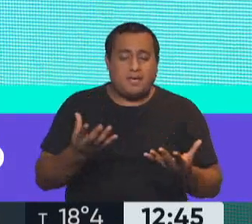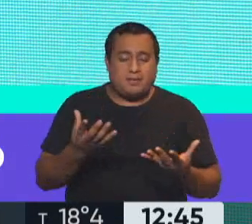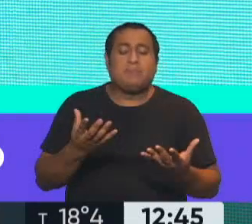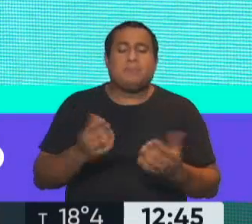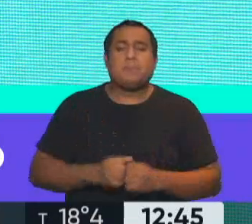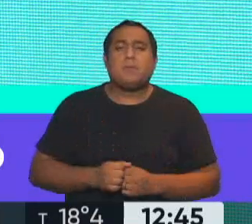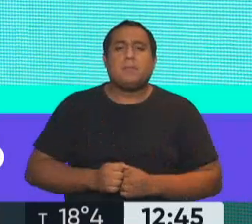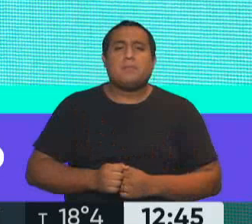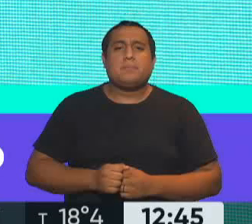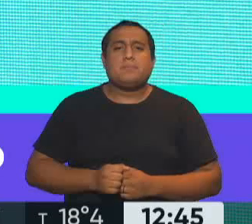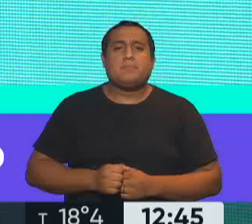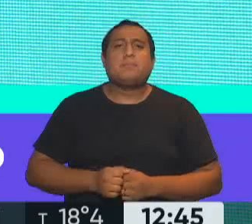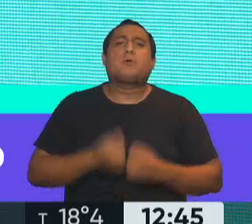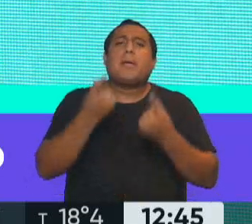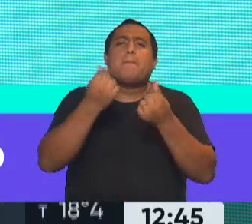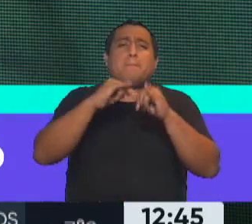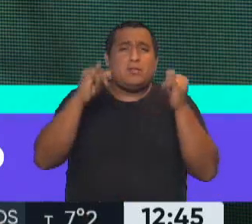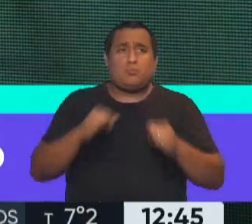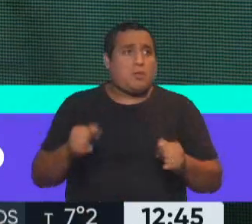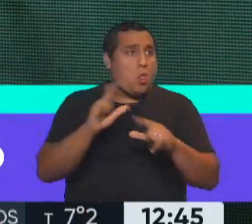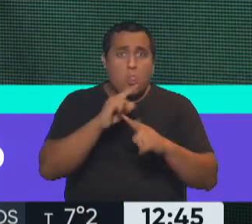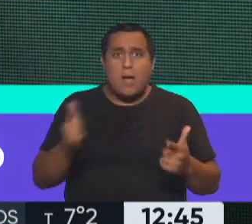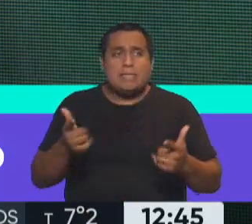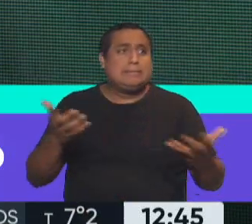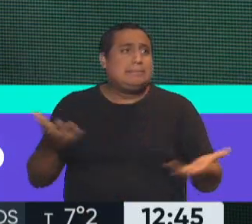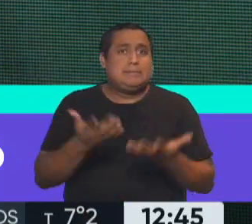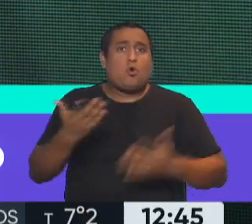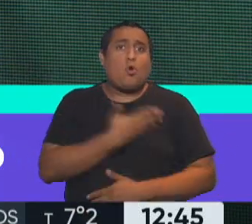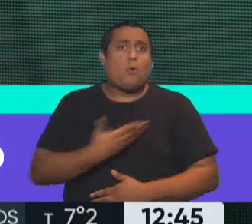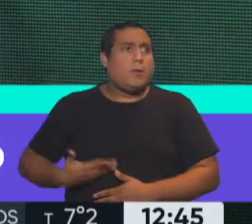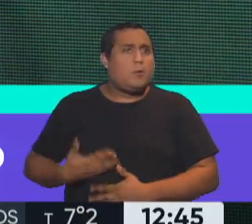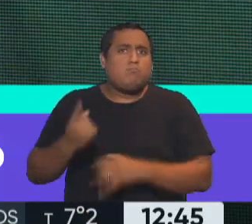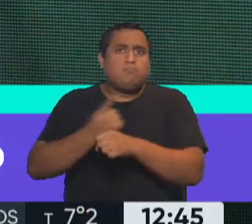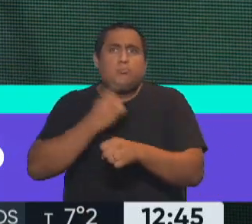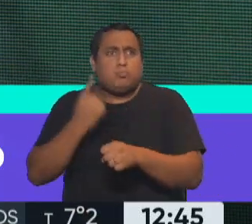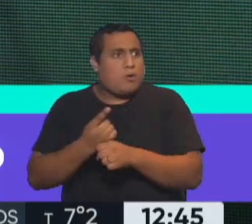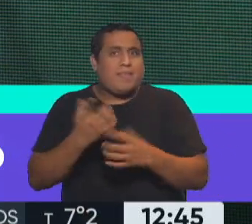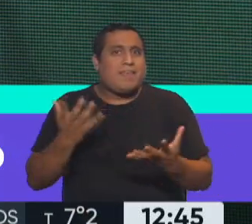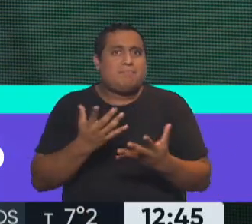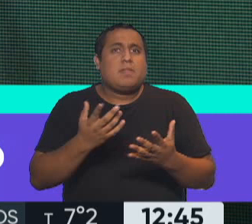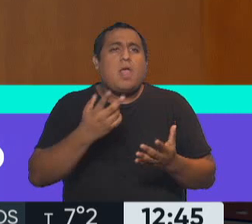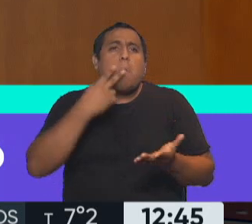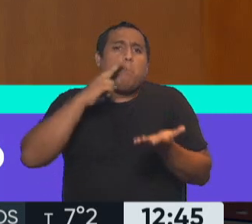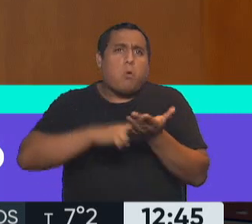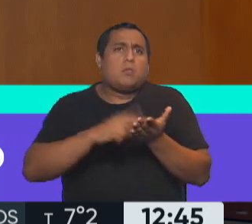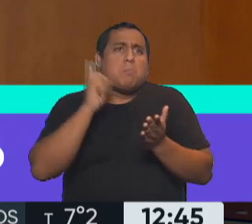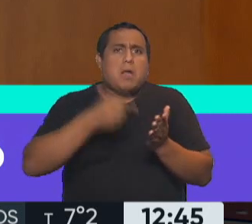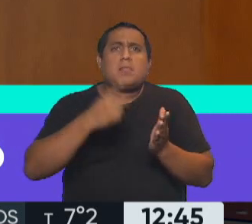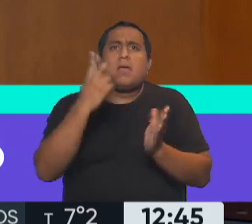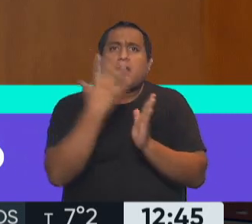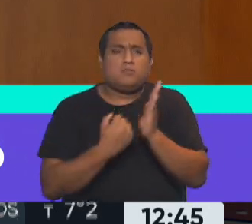caerse el presupuesto quedó sin facultades el gobierno para aplicarlas. Compartimos la nota y lo